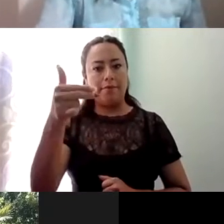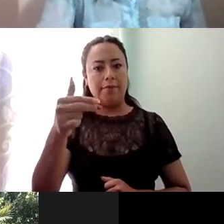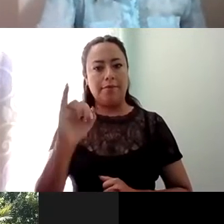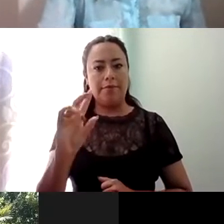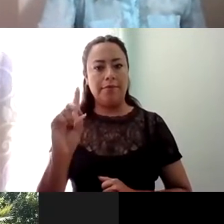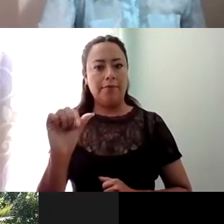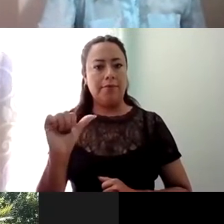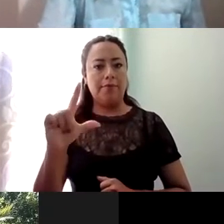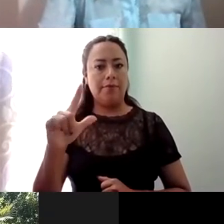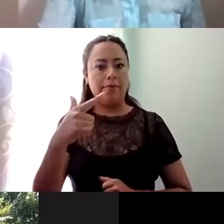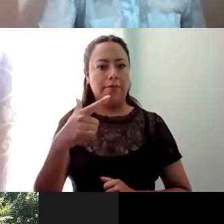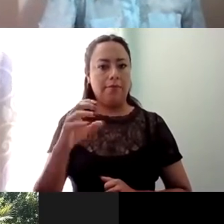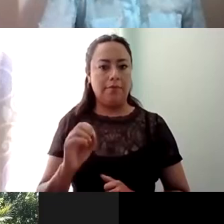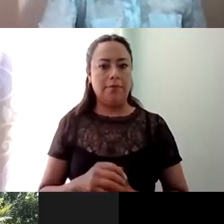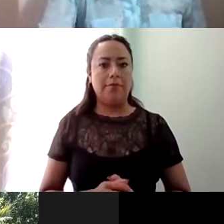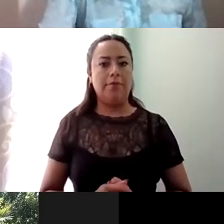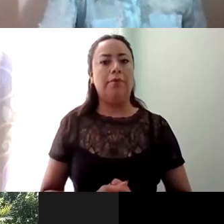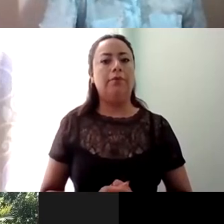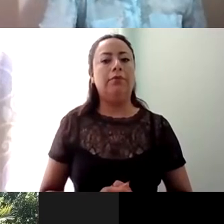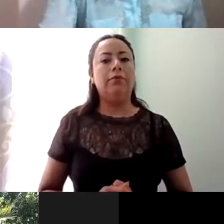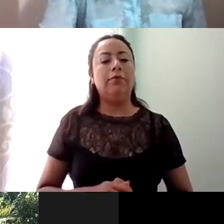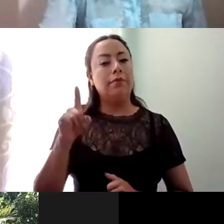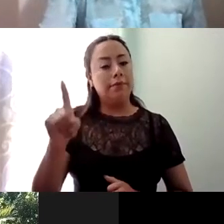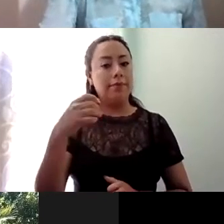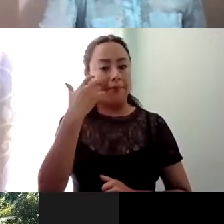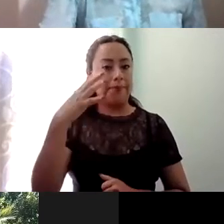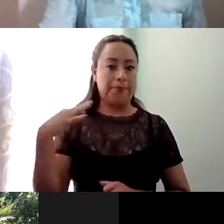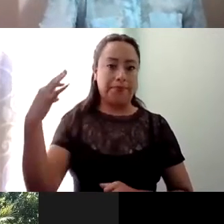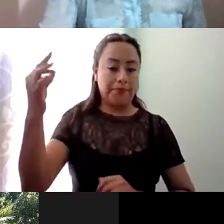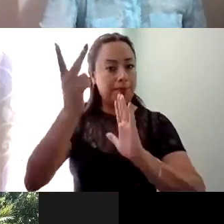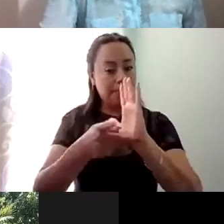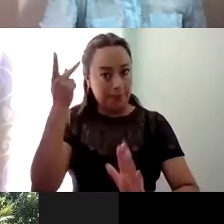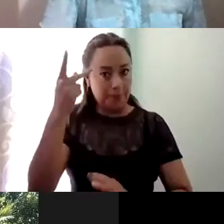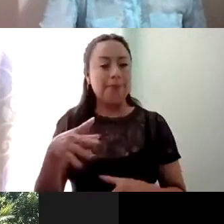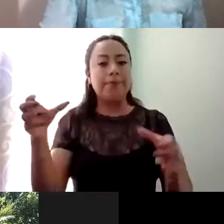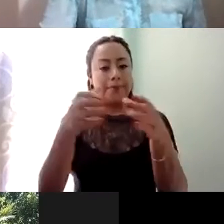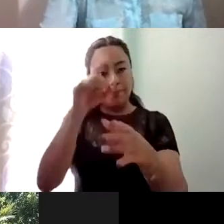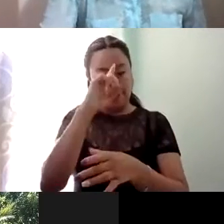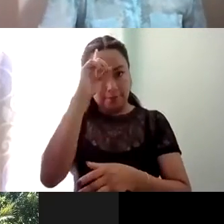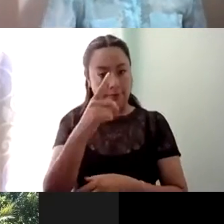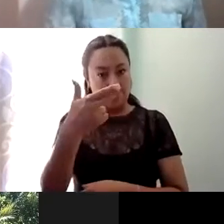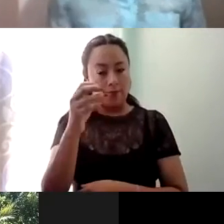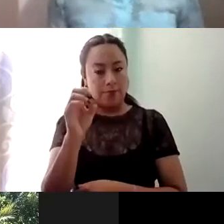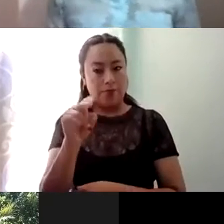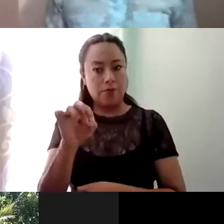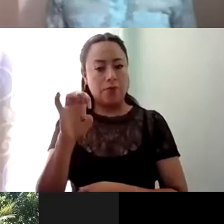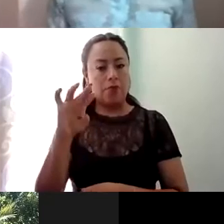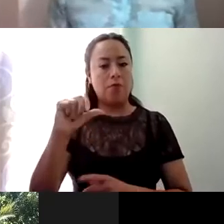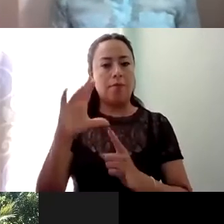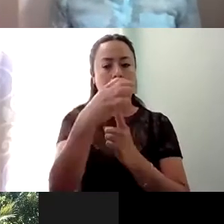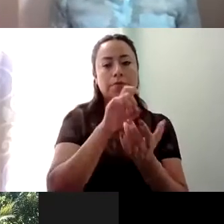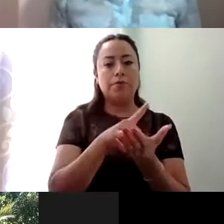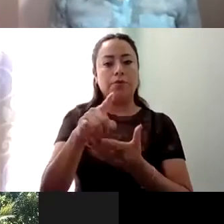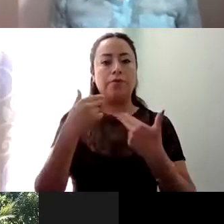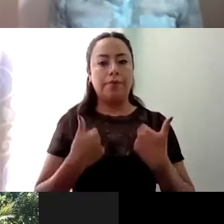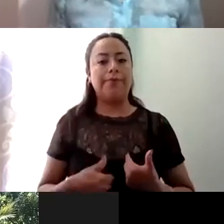razones y consideraciones por las que busca la reelección como consejera honoraria de la Comisión de Derechos Humanos de la Ciudad de México. Adelante.